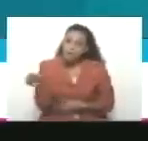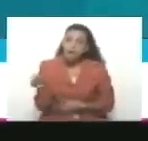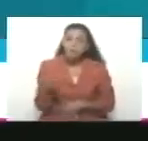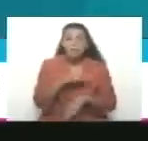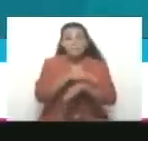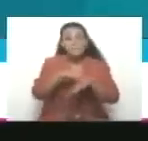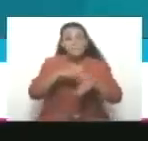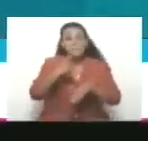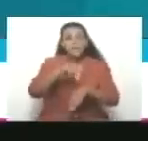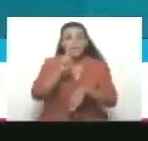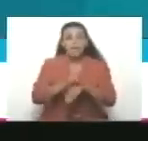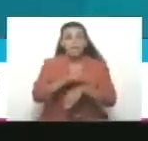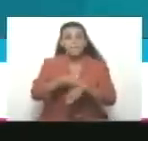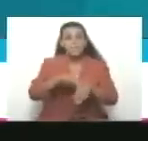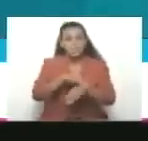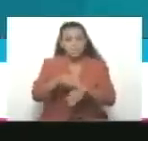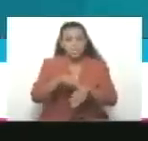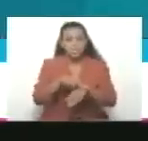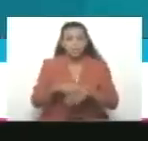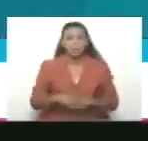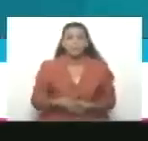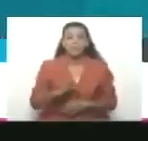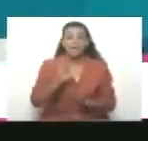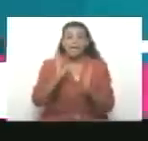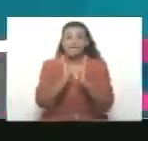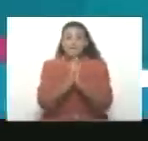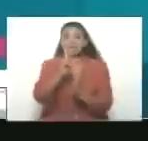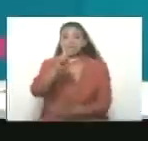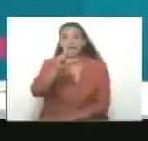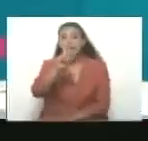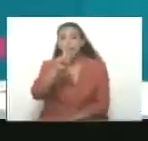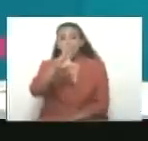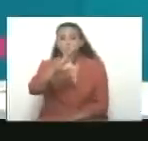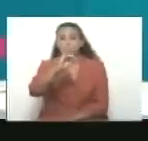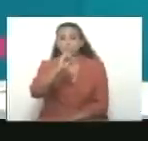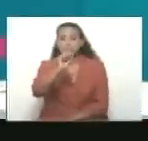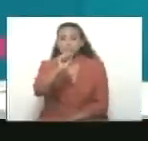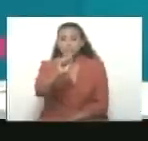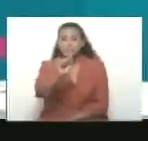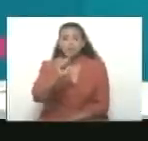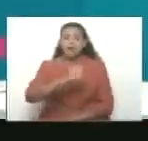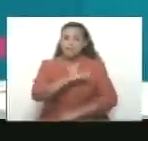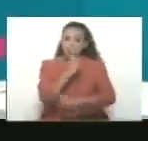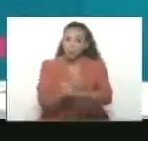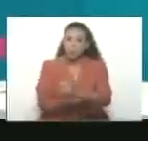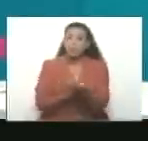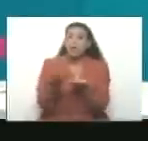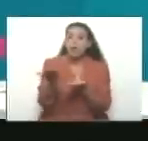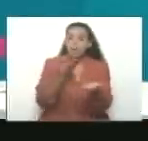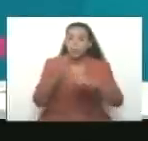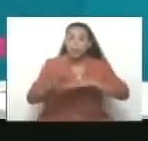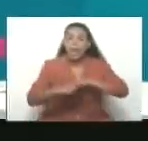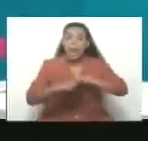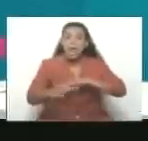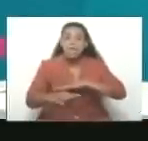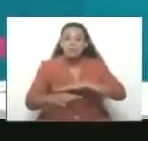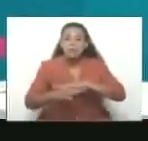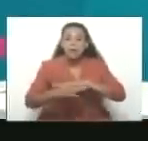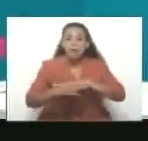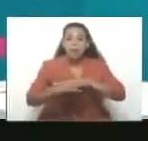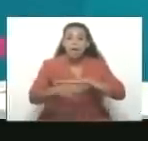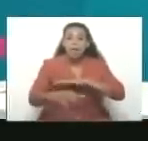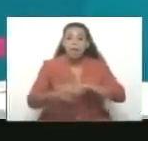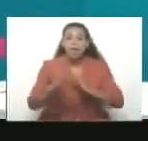Ministro Philip pier de Santa Lucía grandes acuerdos para seguir Fort haciendo nuestras relaciones de cooperación de